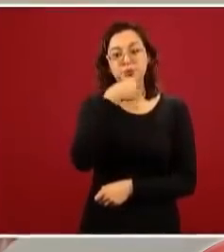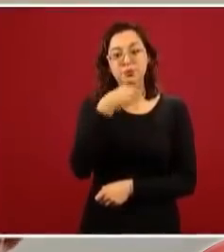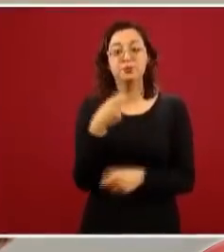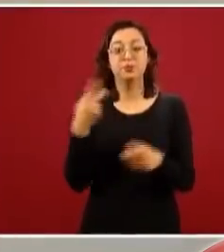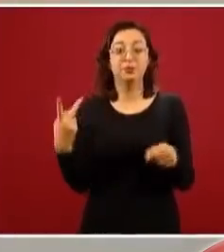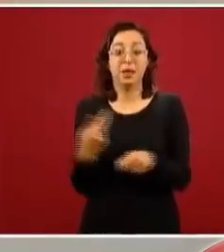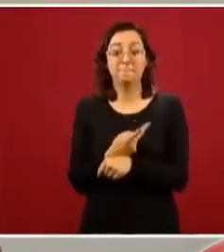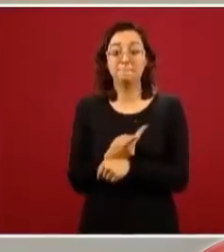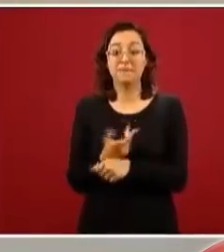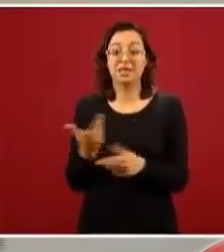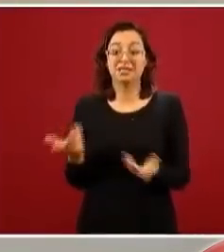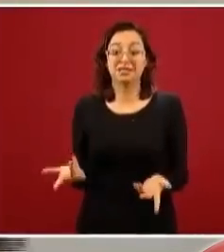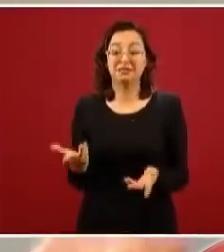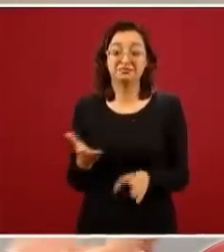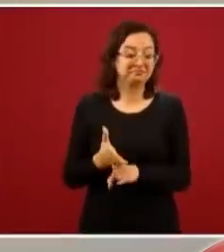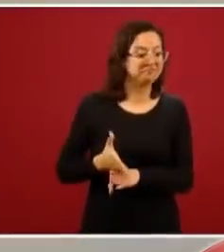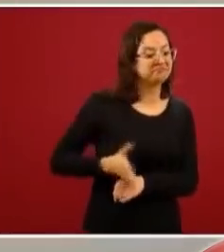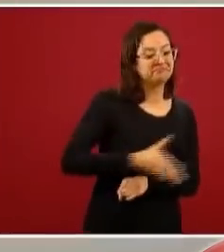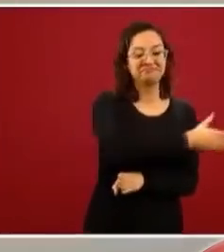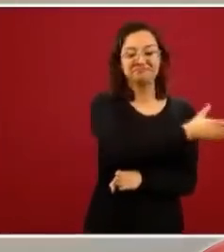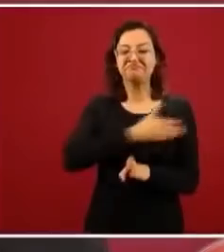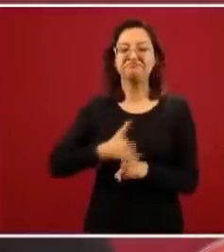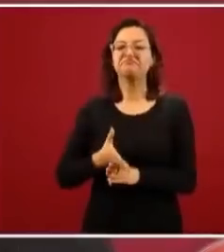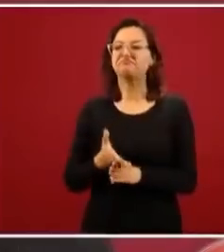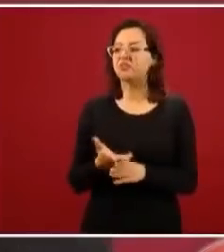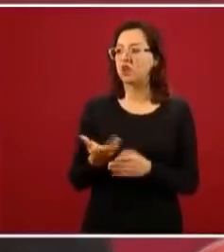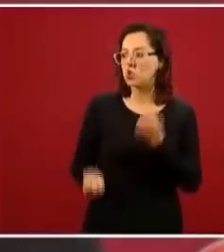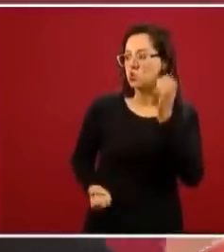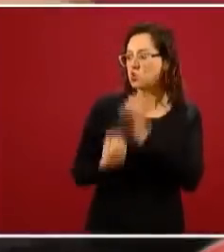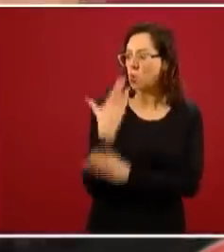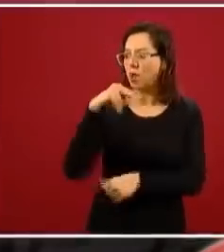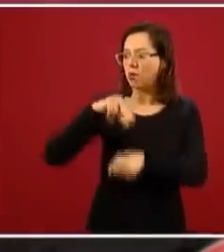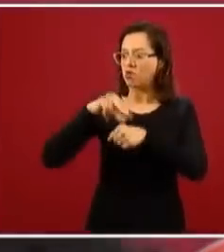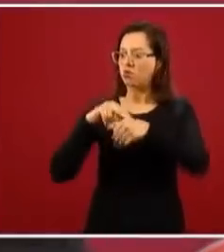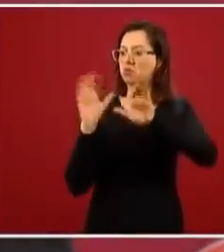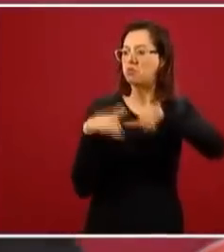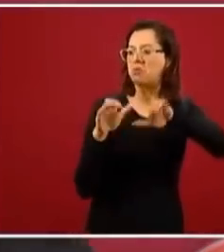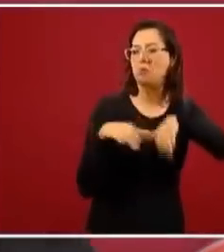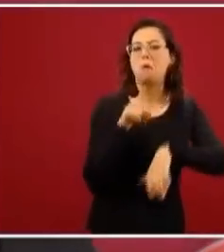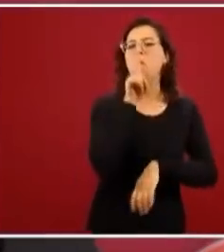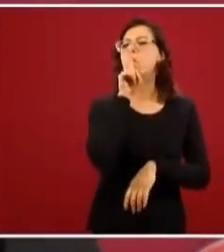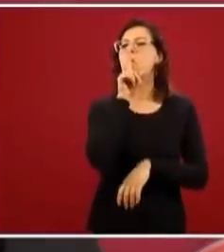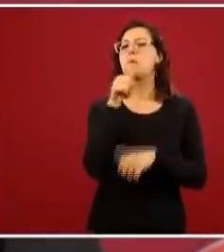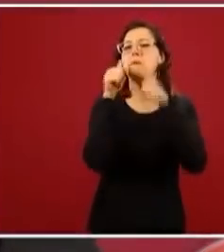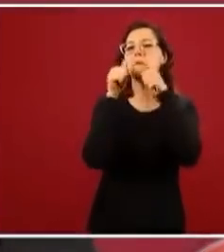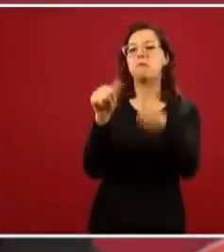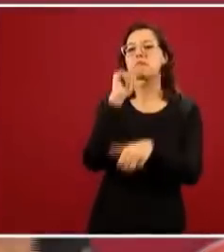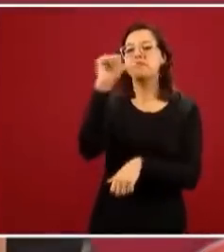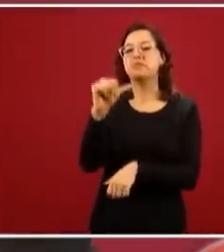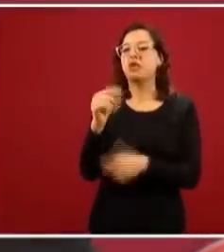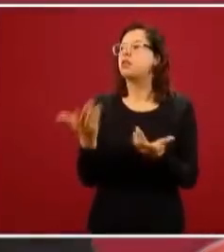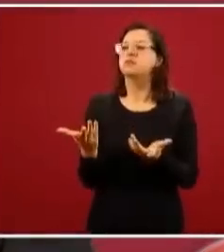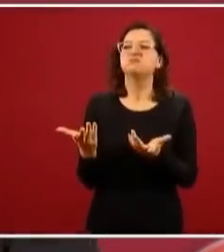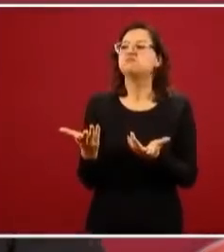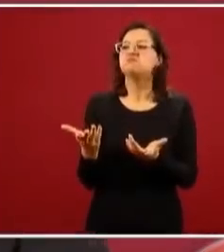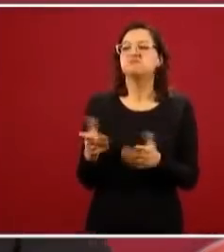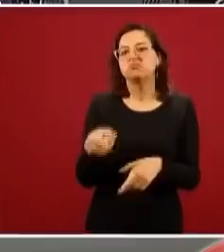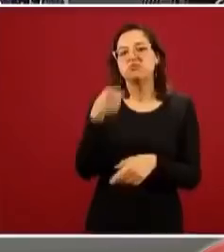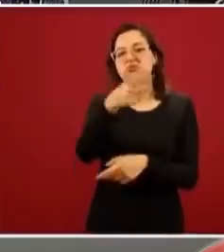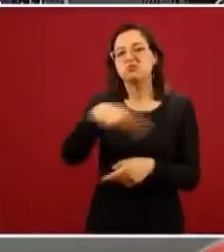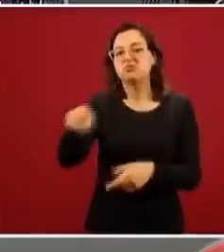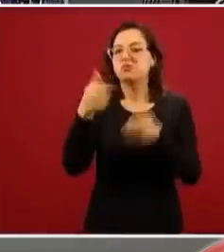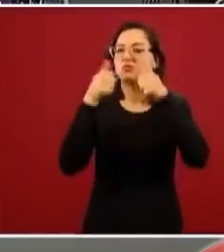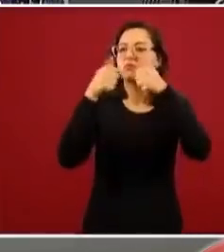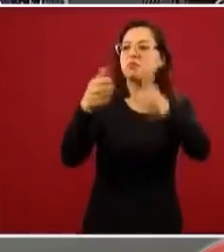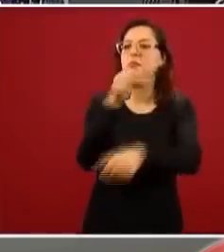nos queda muy claro, que no había un interés en las instituciones públicas. Como el negocio estaba en las aventuras privadas, lo dije la semana